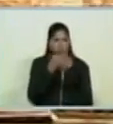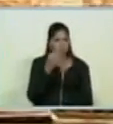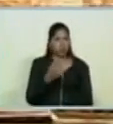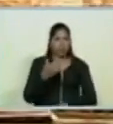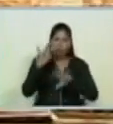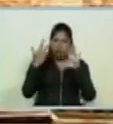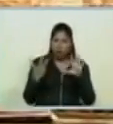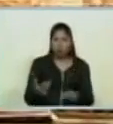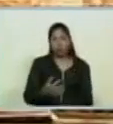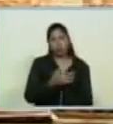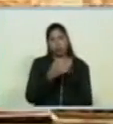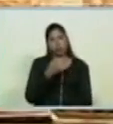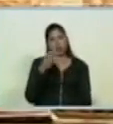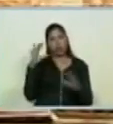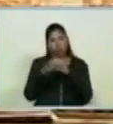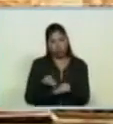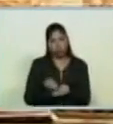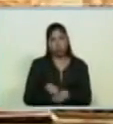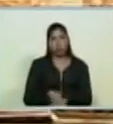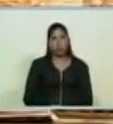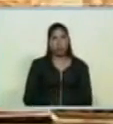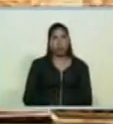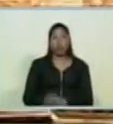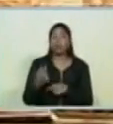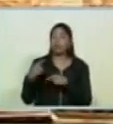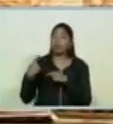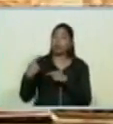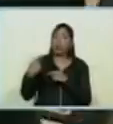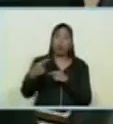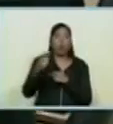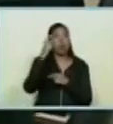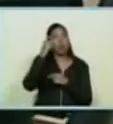las 8 de la noche, todos los días, defender la verdad,